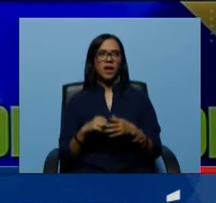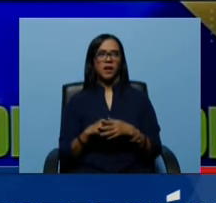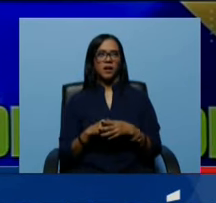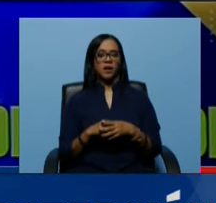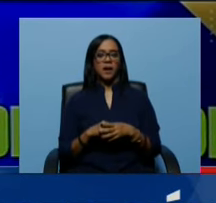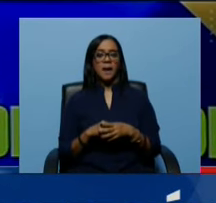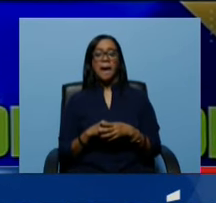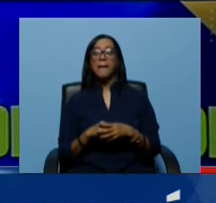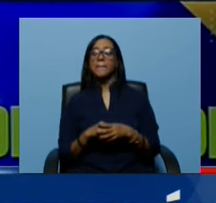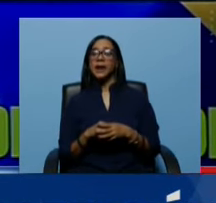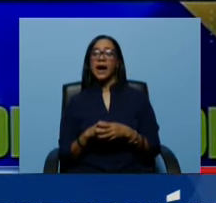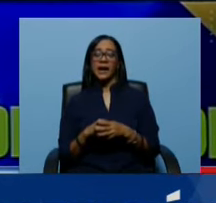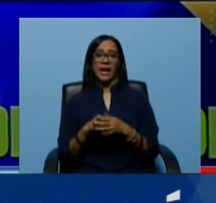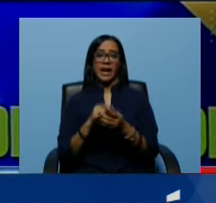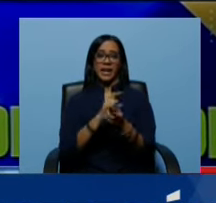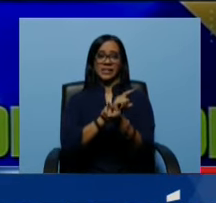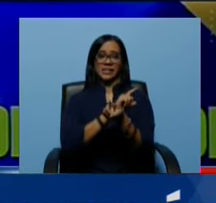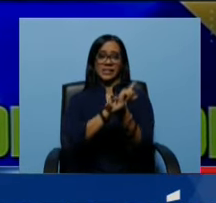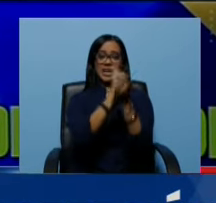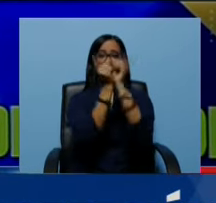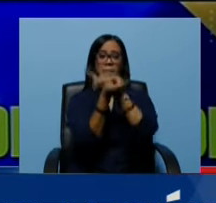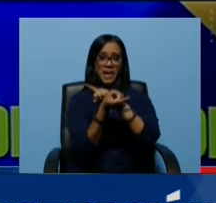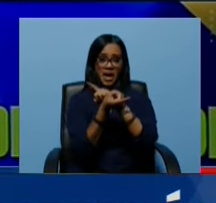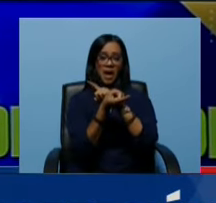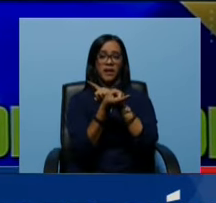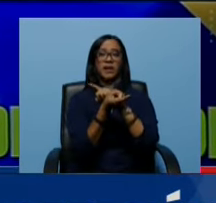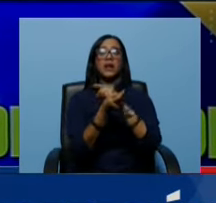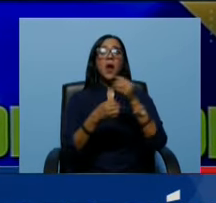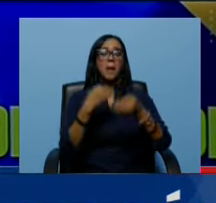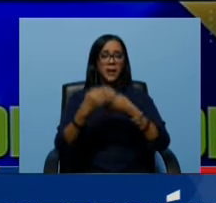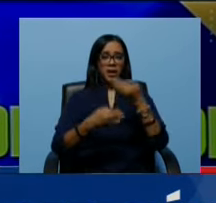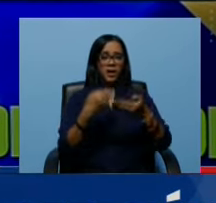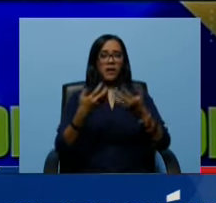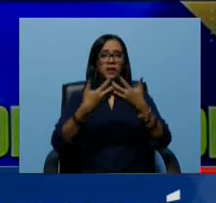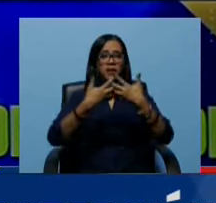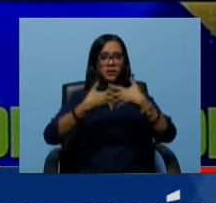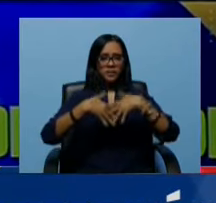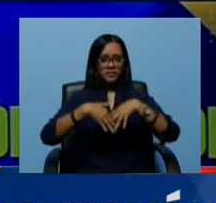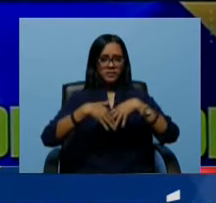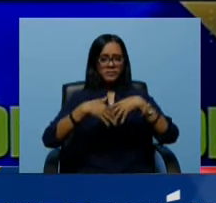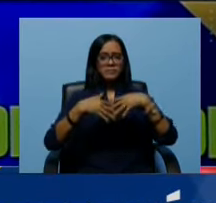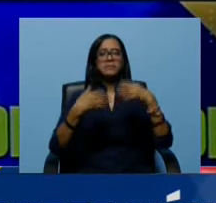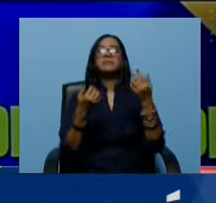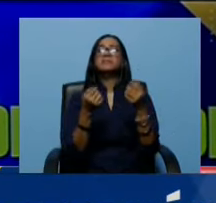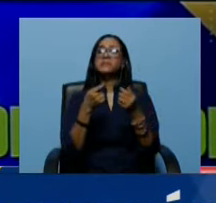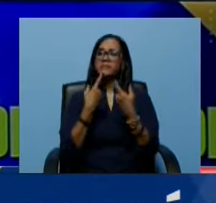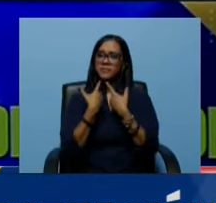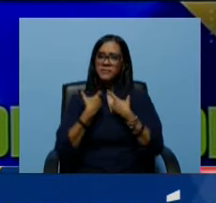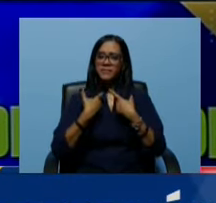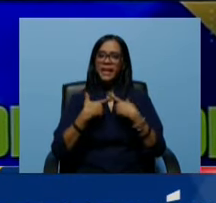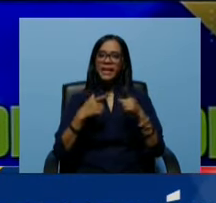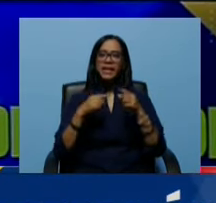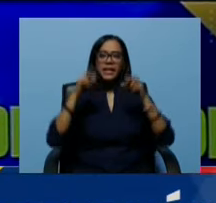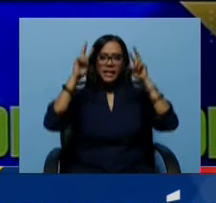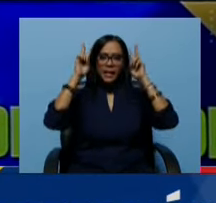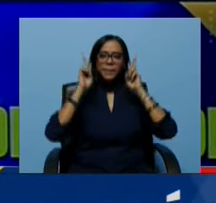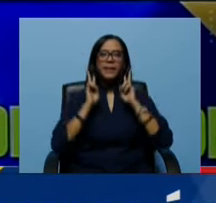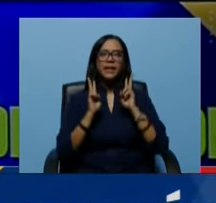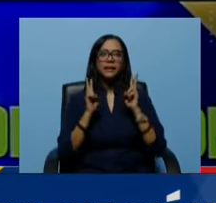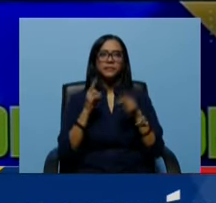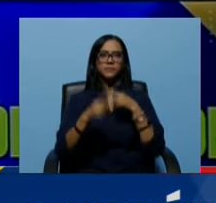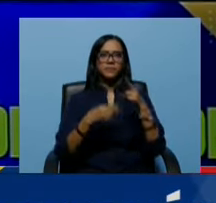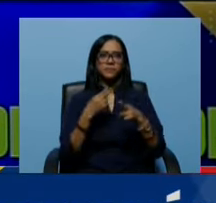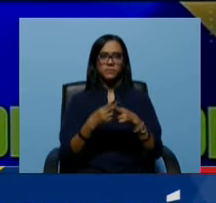para voltear como una media los procesos administrativos, para limpiar los puertos del país,